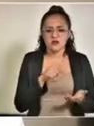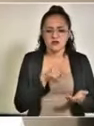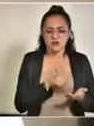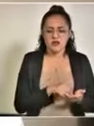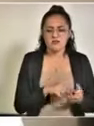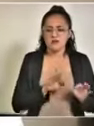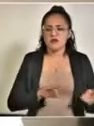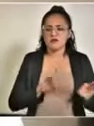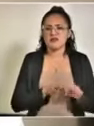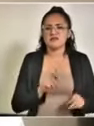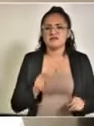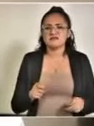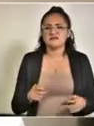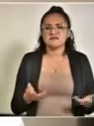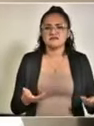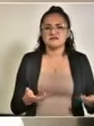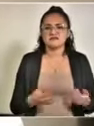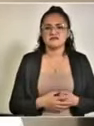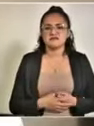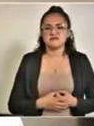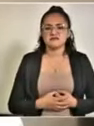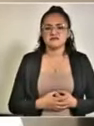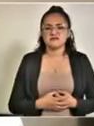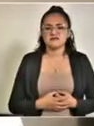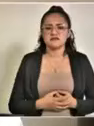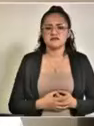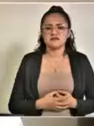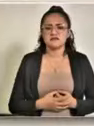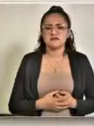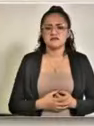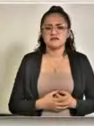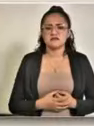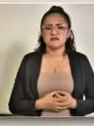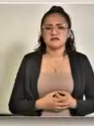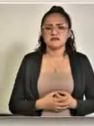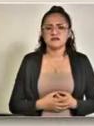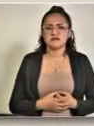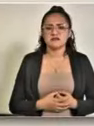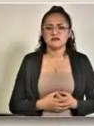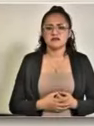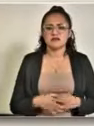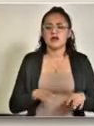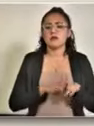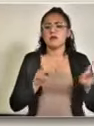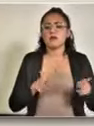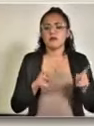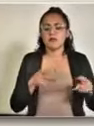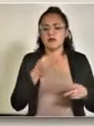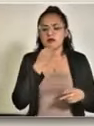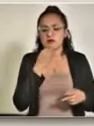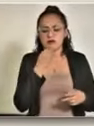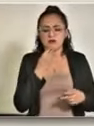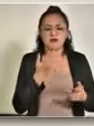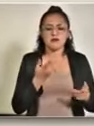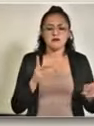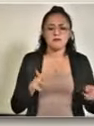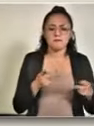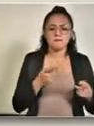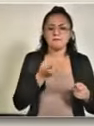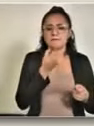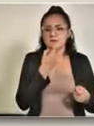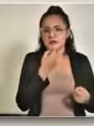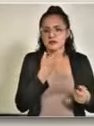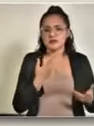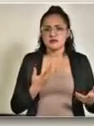establecimientos esenciales? Bueno, ellos manejan que son los que venden comida, los que venden